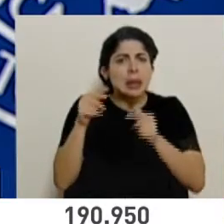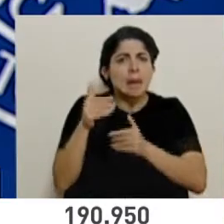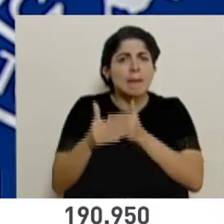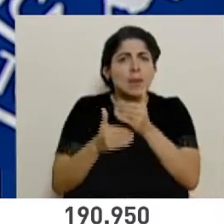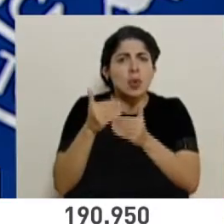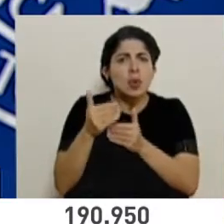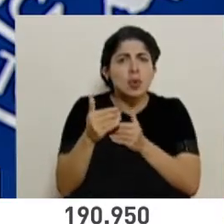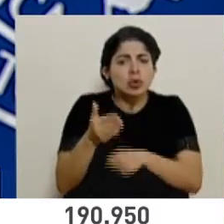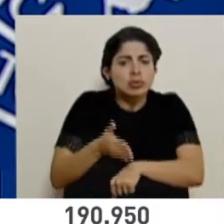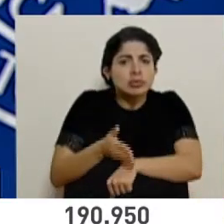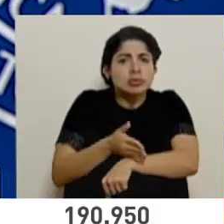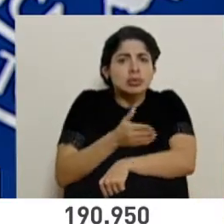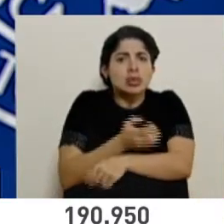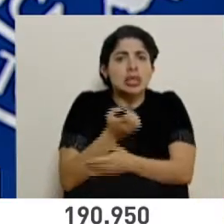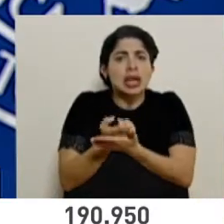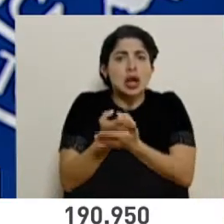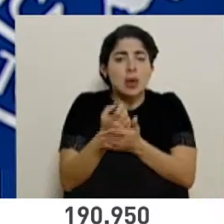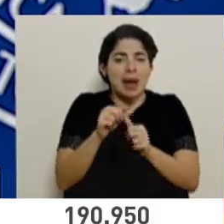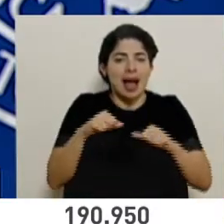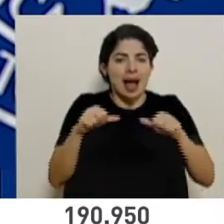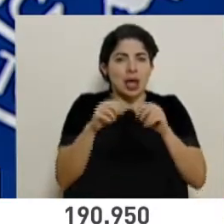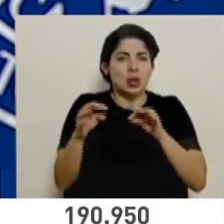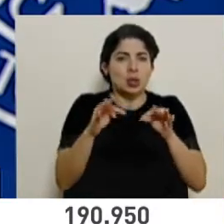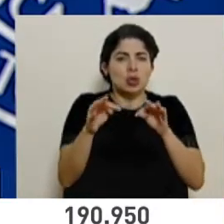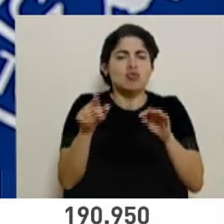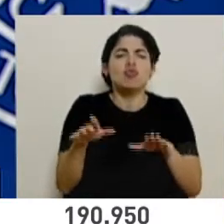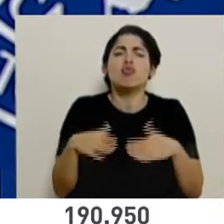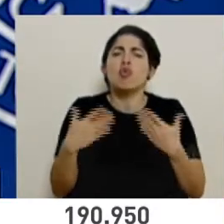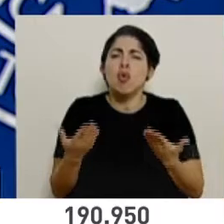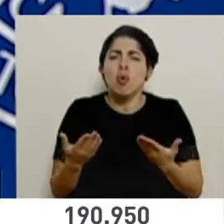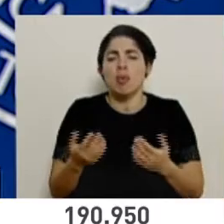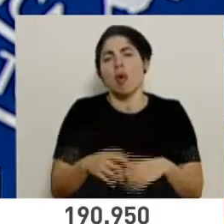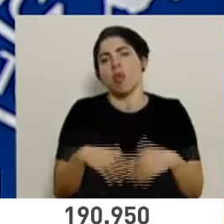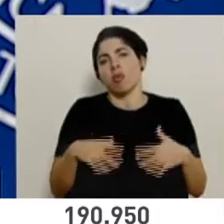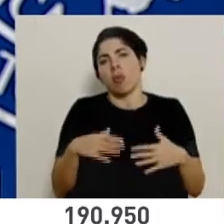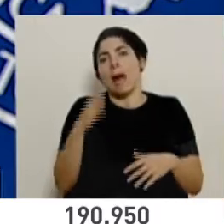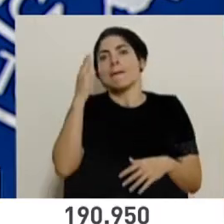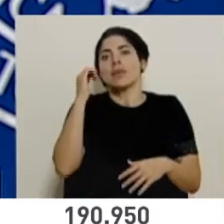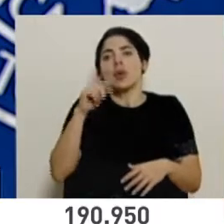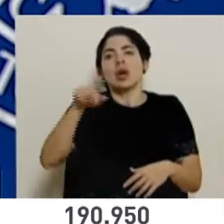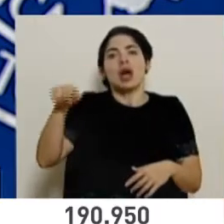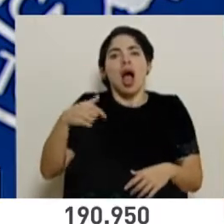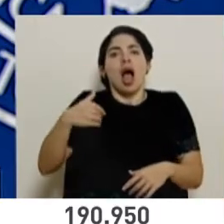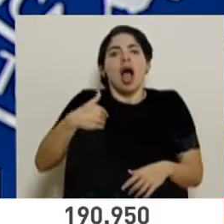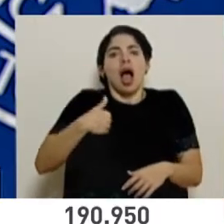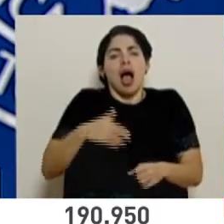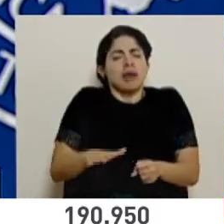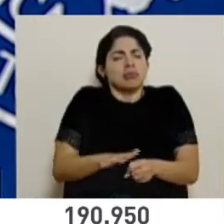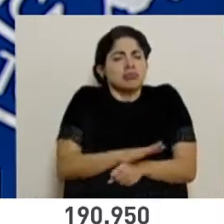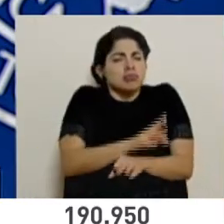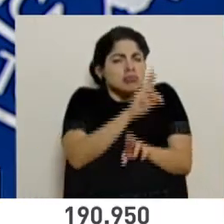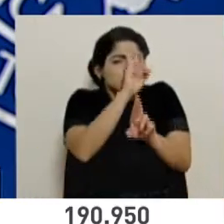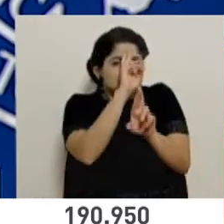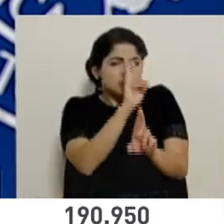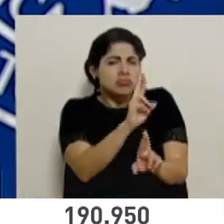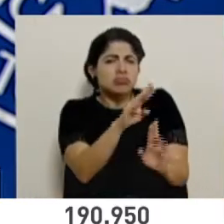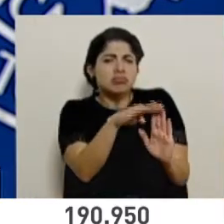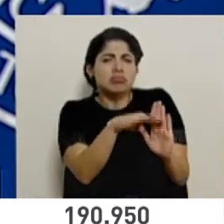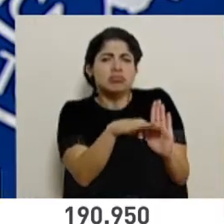proceso gradual de recuperación económica del sector turístico pasa sin duda por un respeto absoluto de los